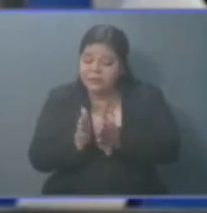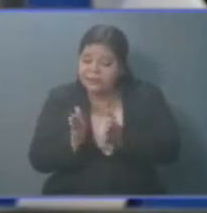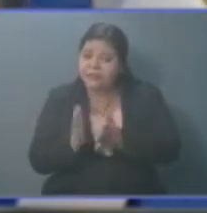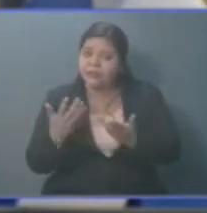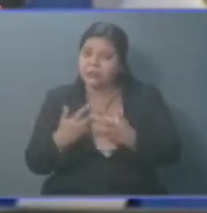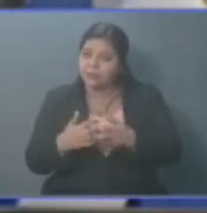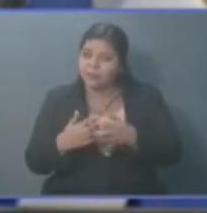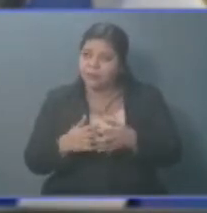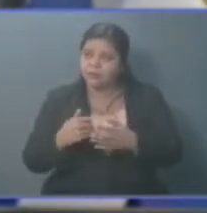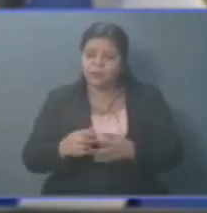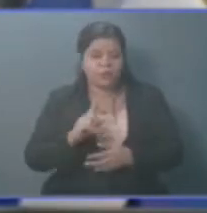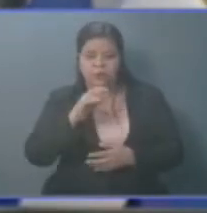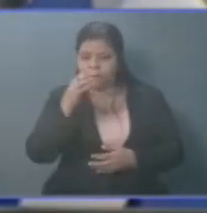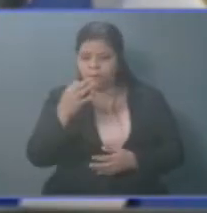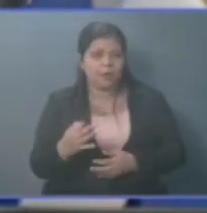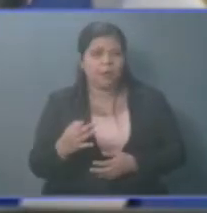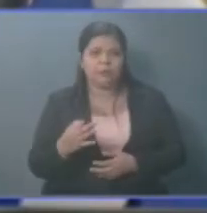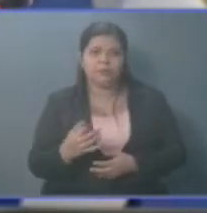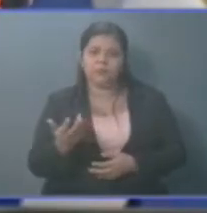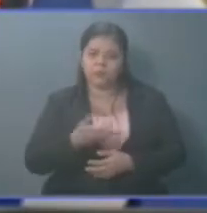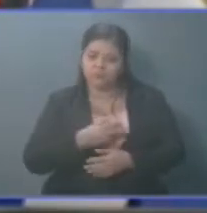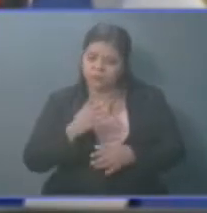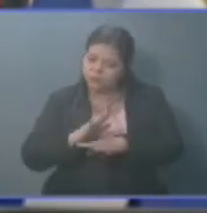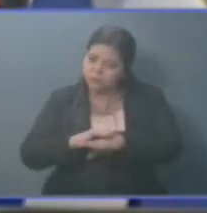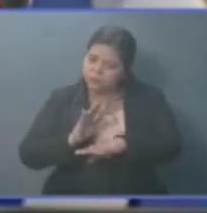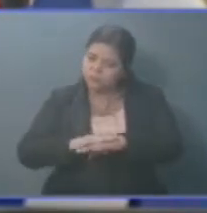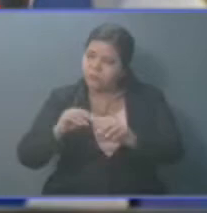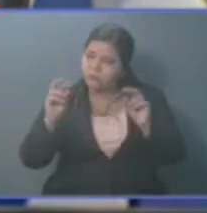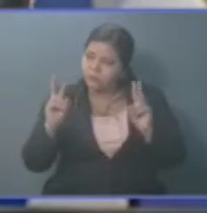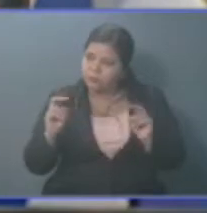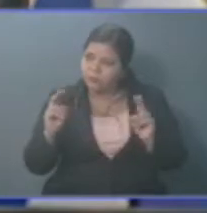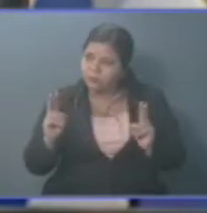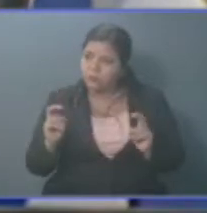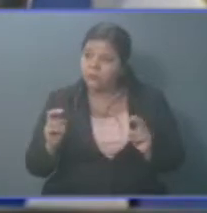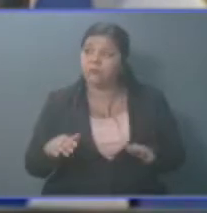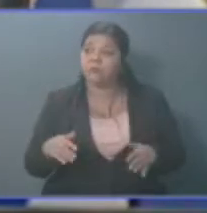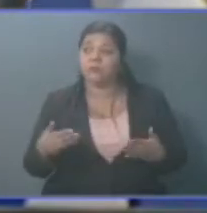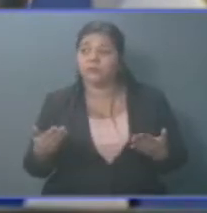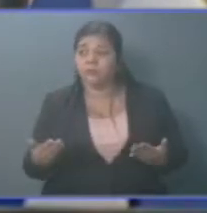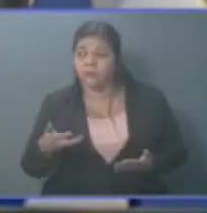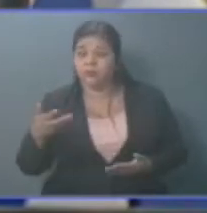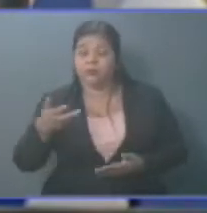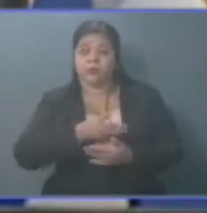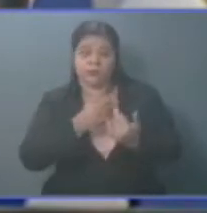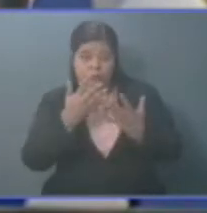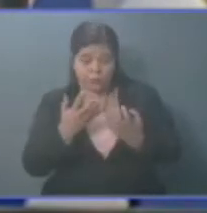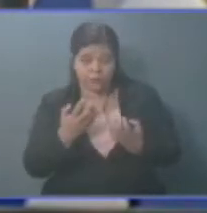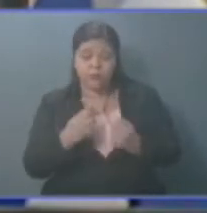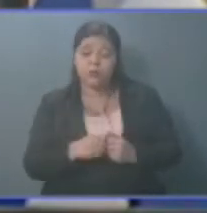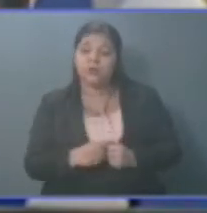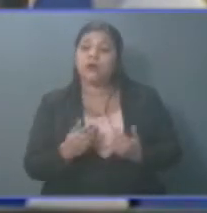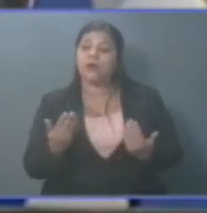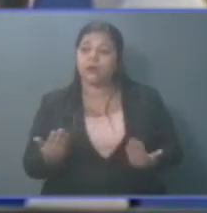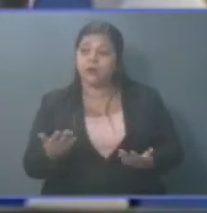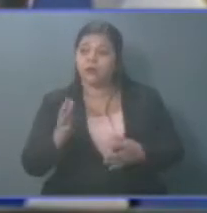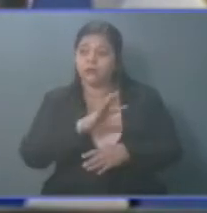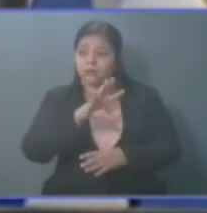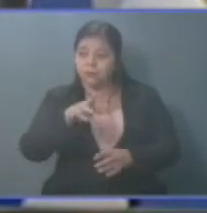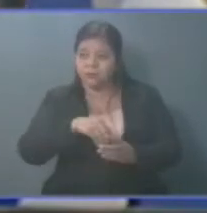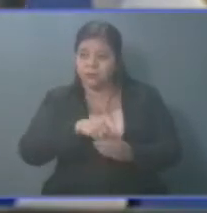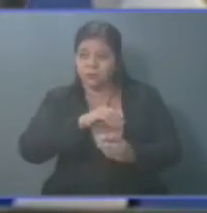de los informales. Hay que precisar esos temas, porque lo que sí queremos es que se